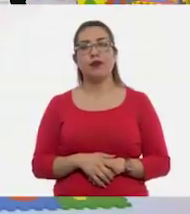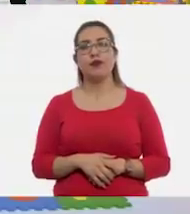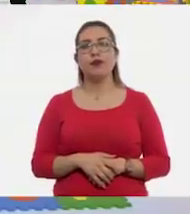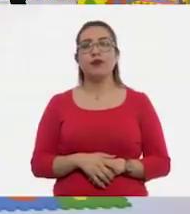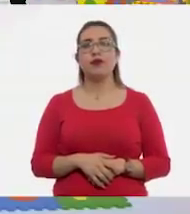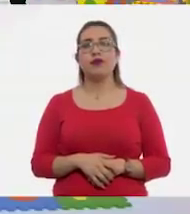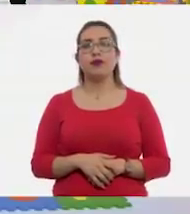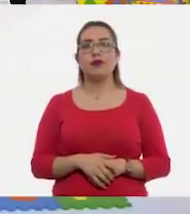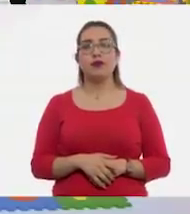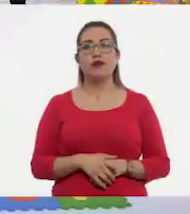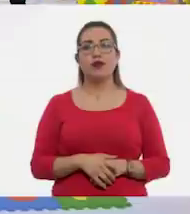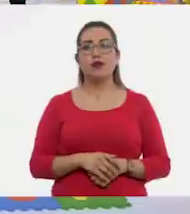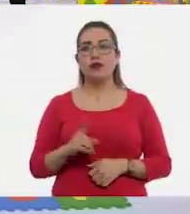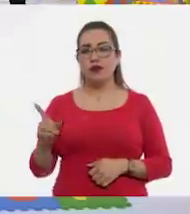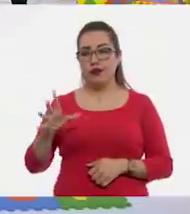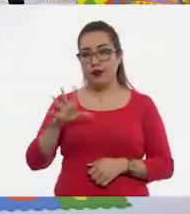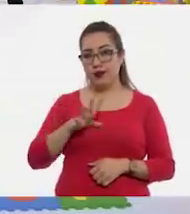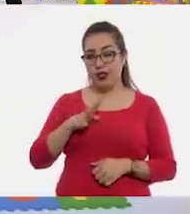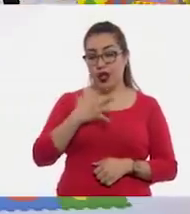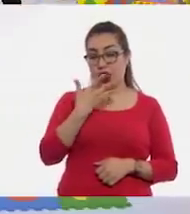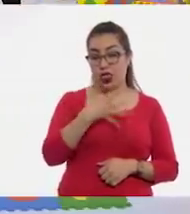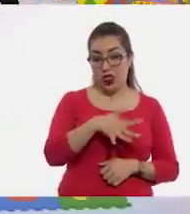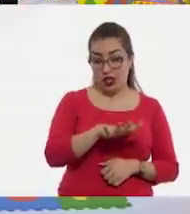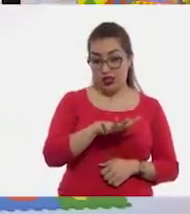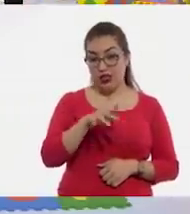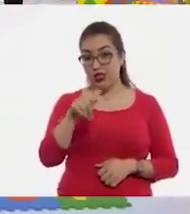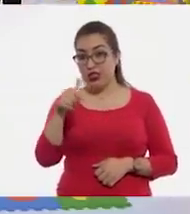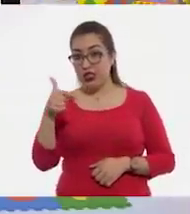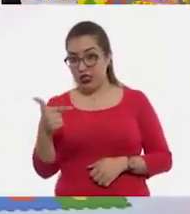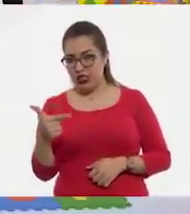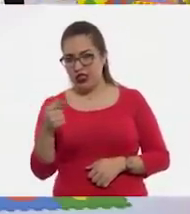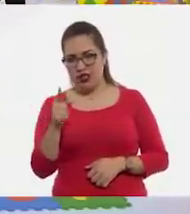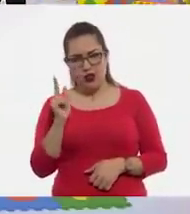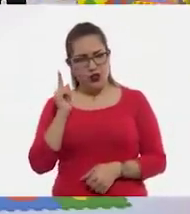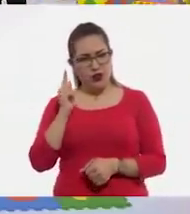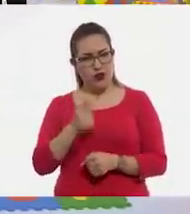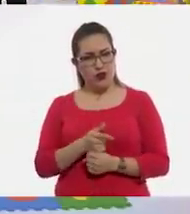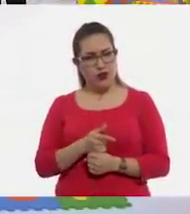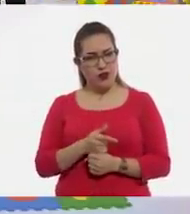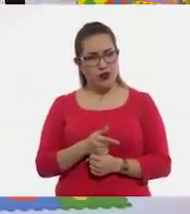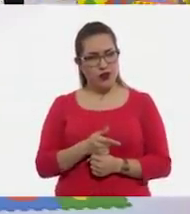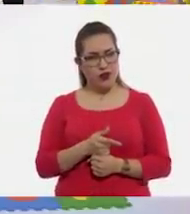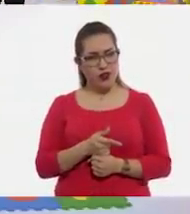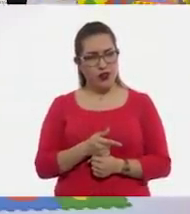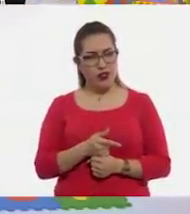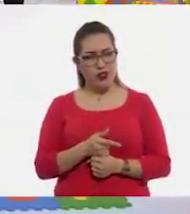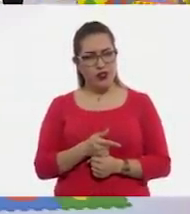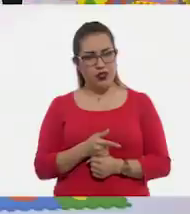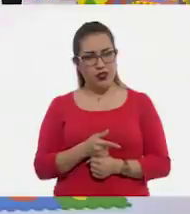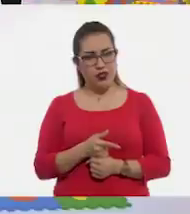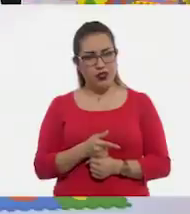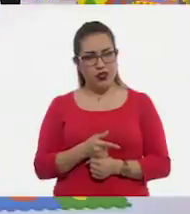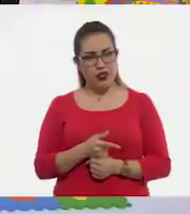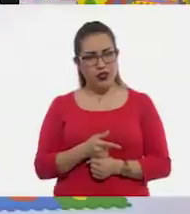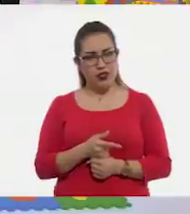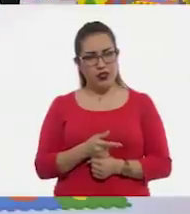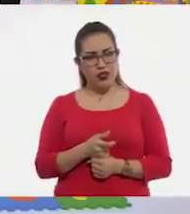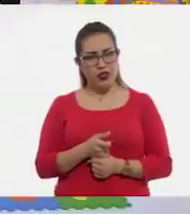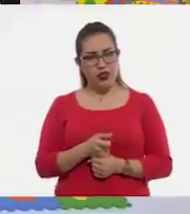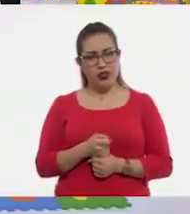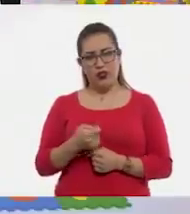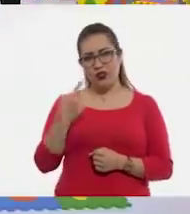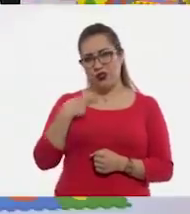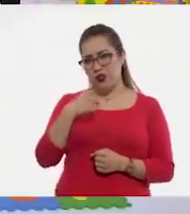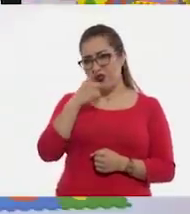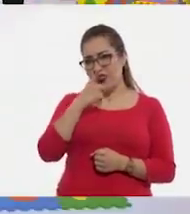10 y 7. Hoy, ¿te diste cuenta? ¿Qué? Sin quererlo, en realidad creo que ya hice